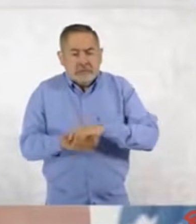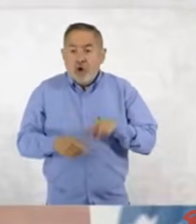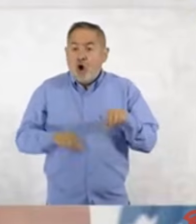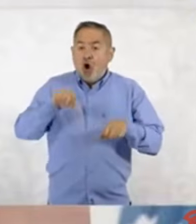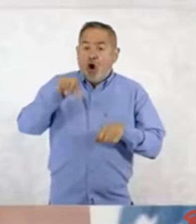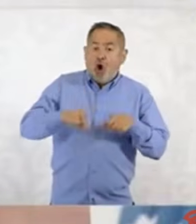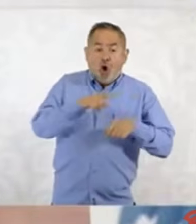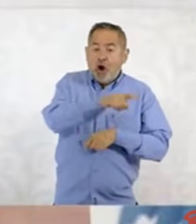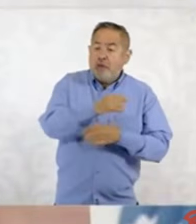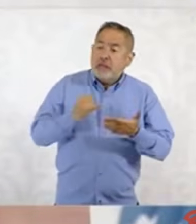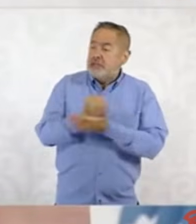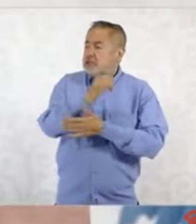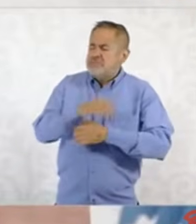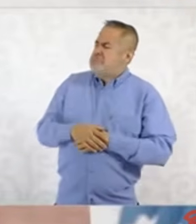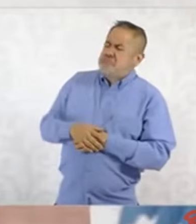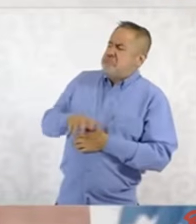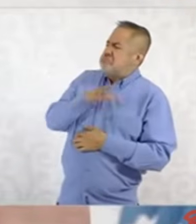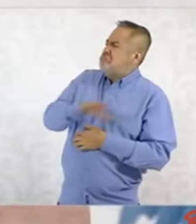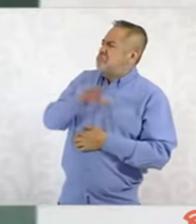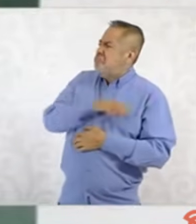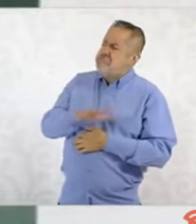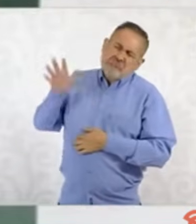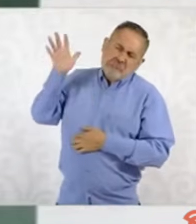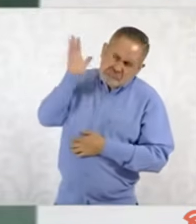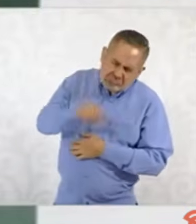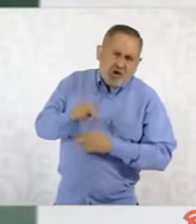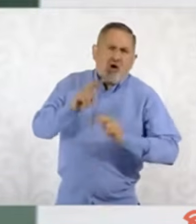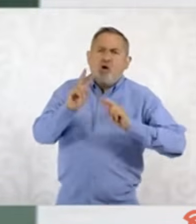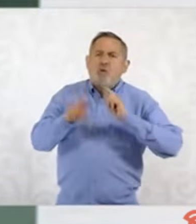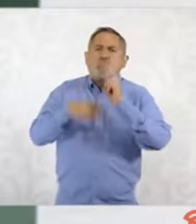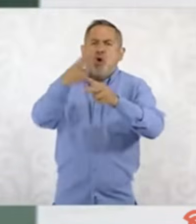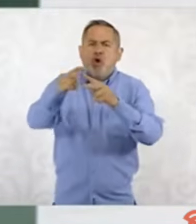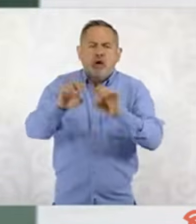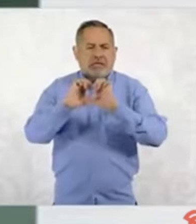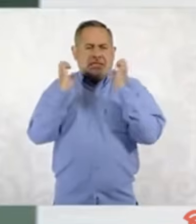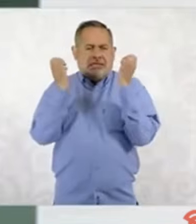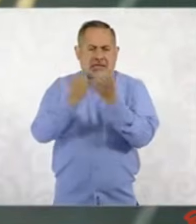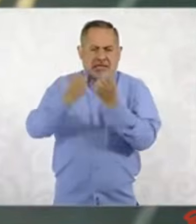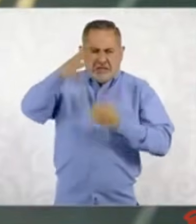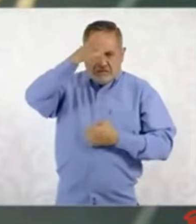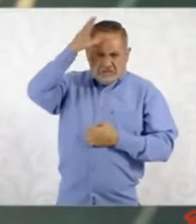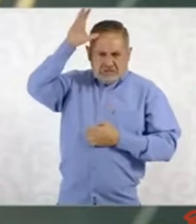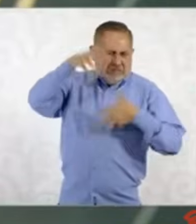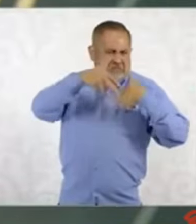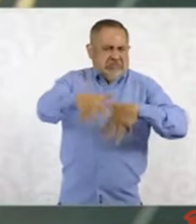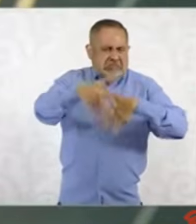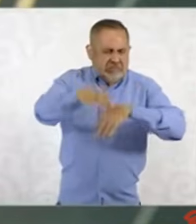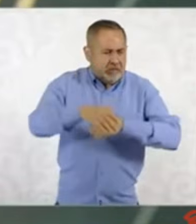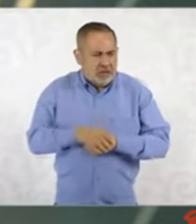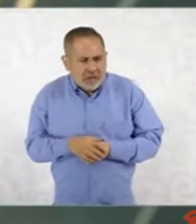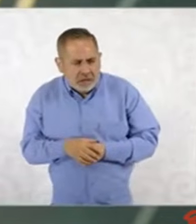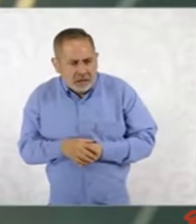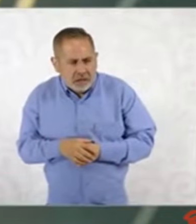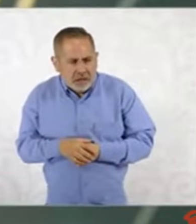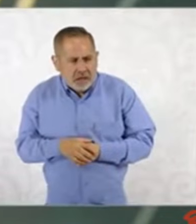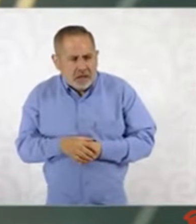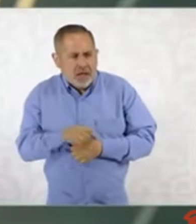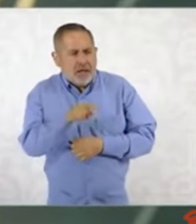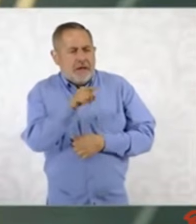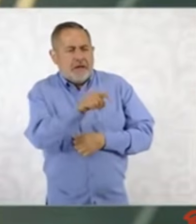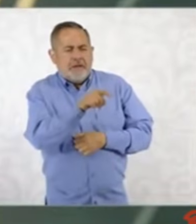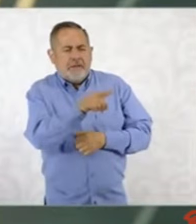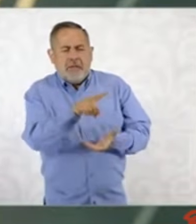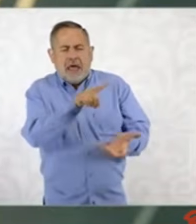una actividad cercana al Estadio Azteca. Entonces, más bien es un interés político que